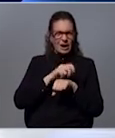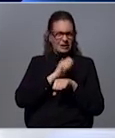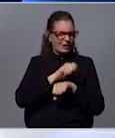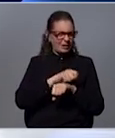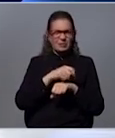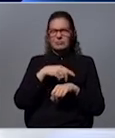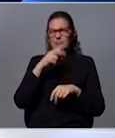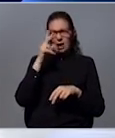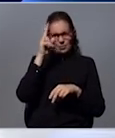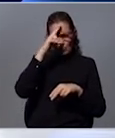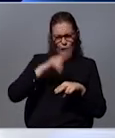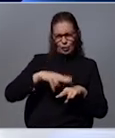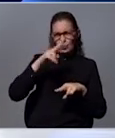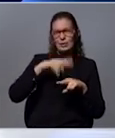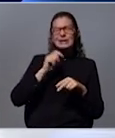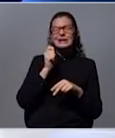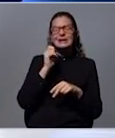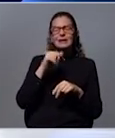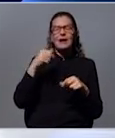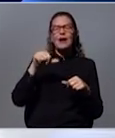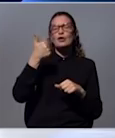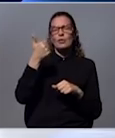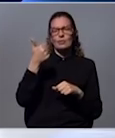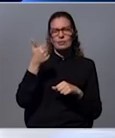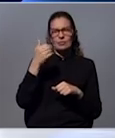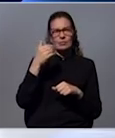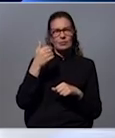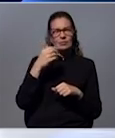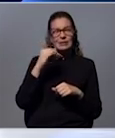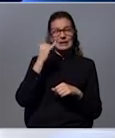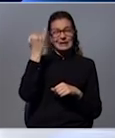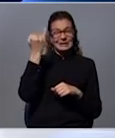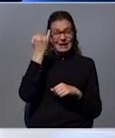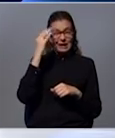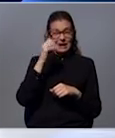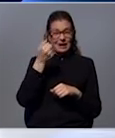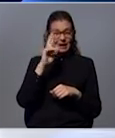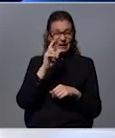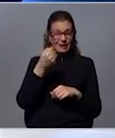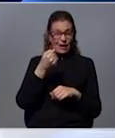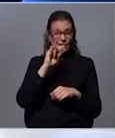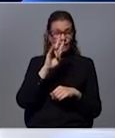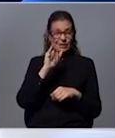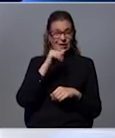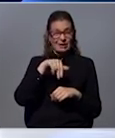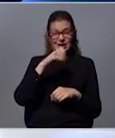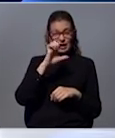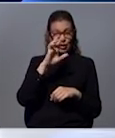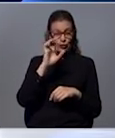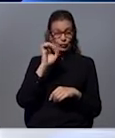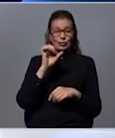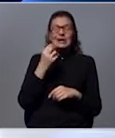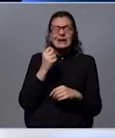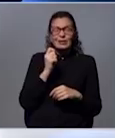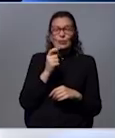jueces quien le ganó los carabineros de italia que son una policía con disciplina militar